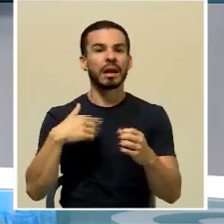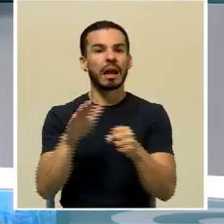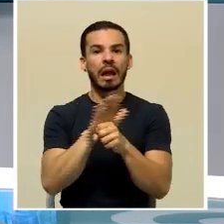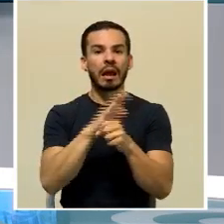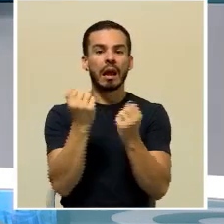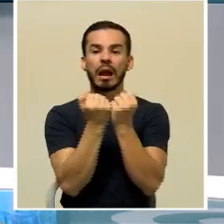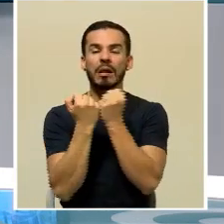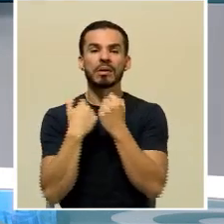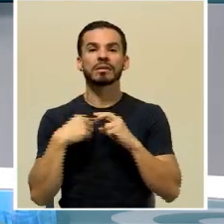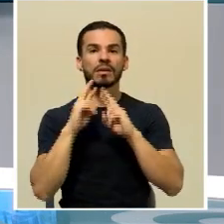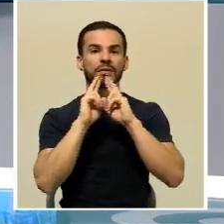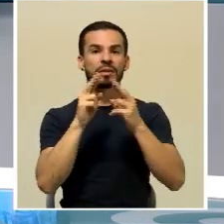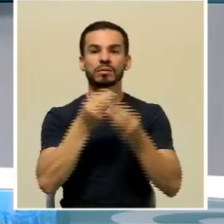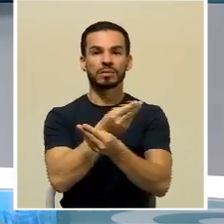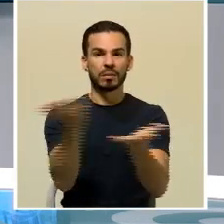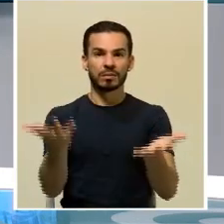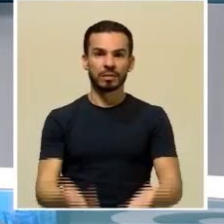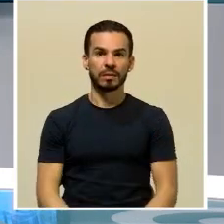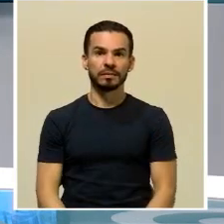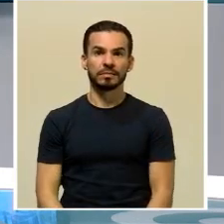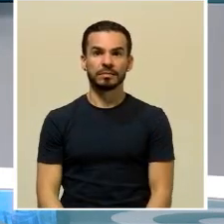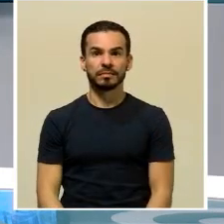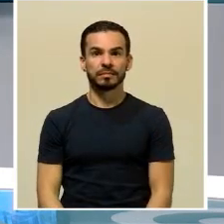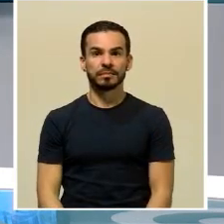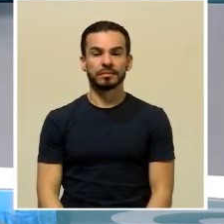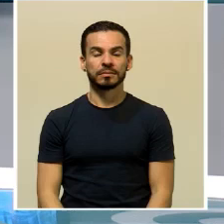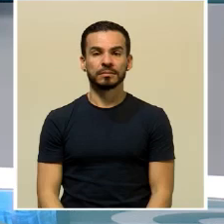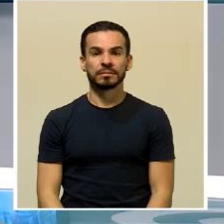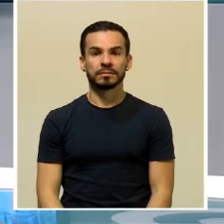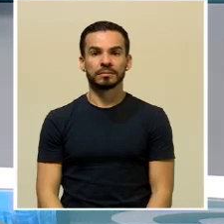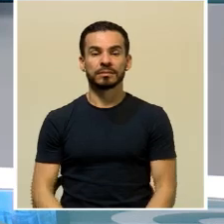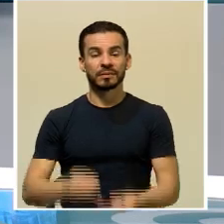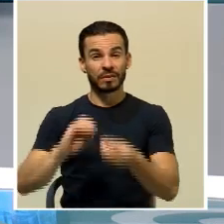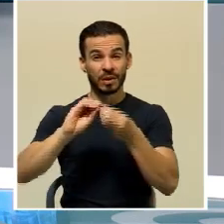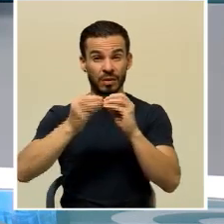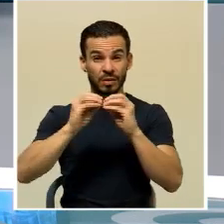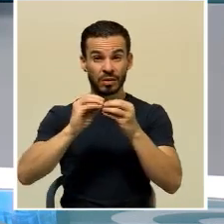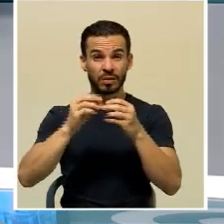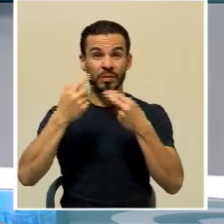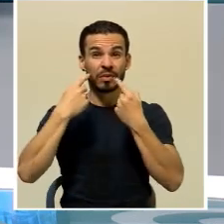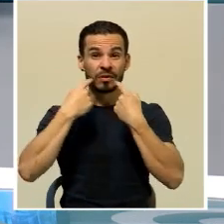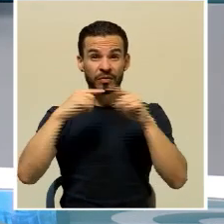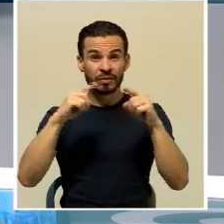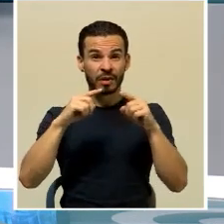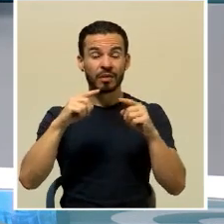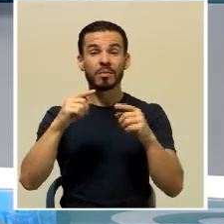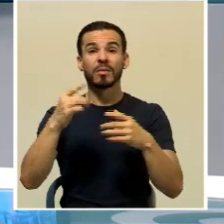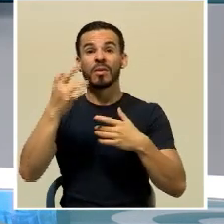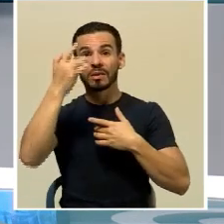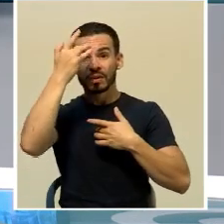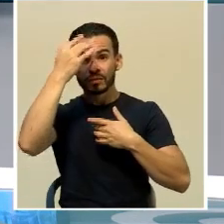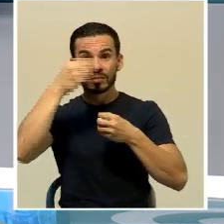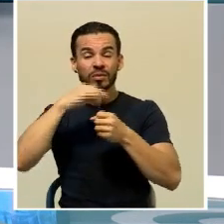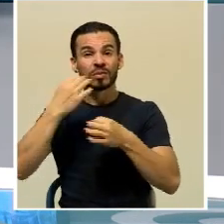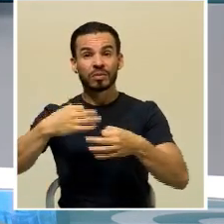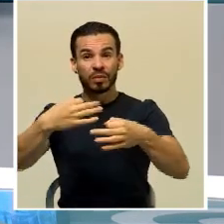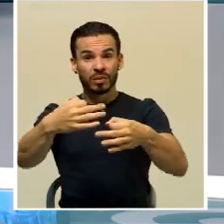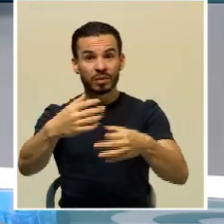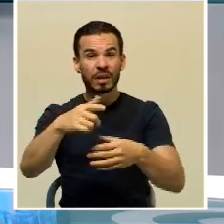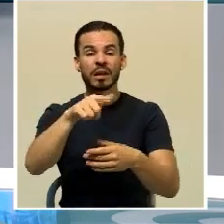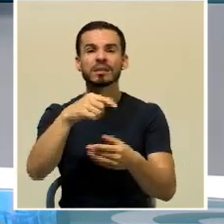la capacidad de respuesta pública. Las cifras del reporte epidemiológico